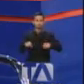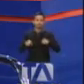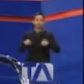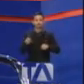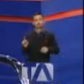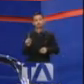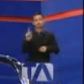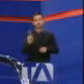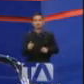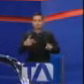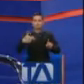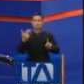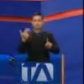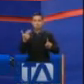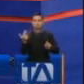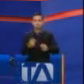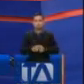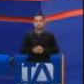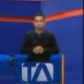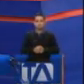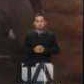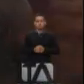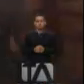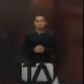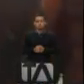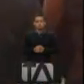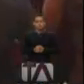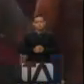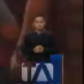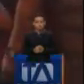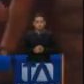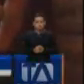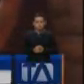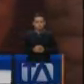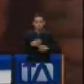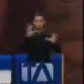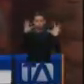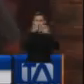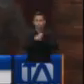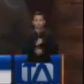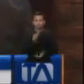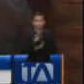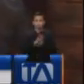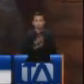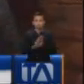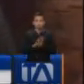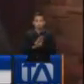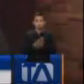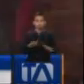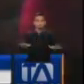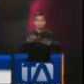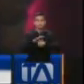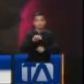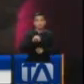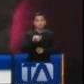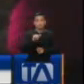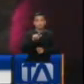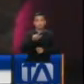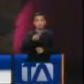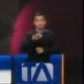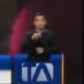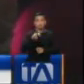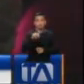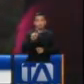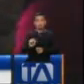hasta el local y le propinó varios disparos. Transcurrió una noche tranquila en el conocido sector de Las Malvinas, al sur de la